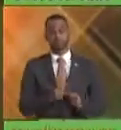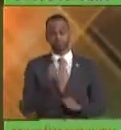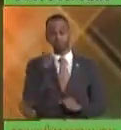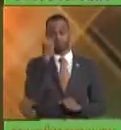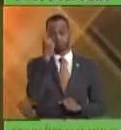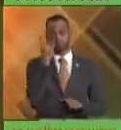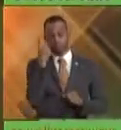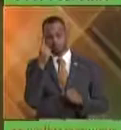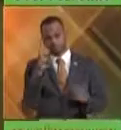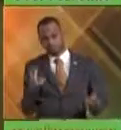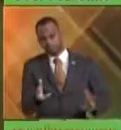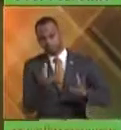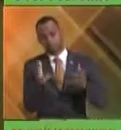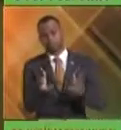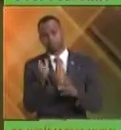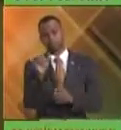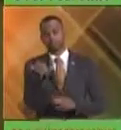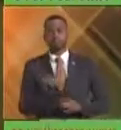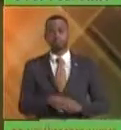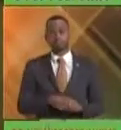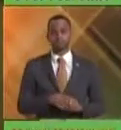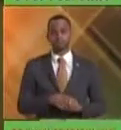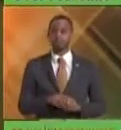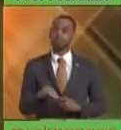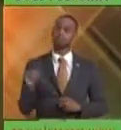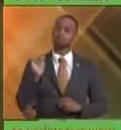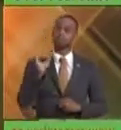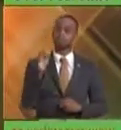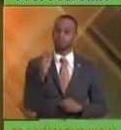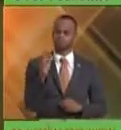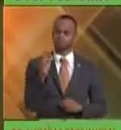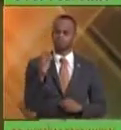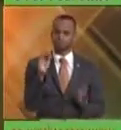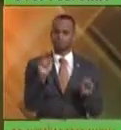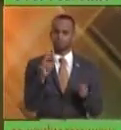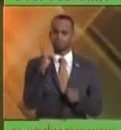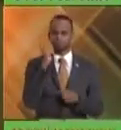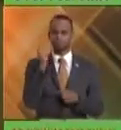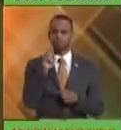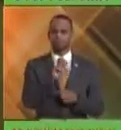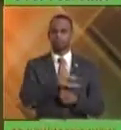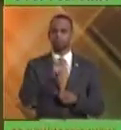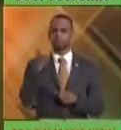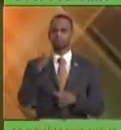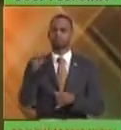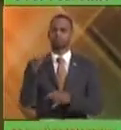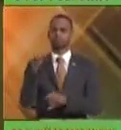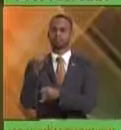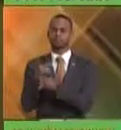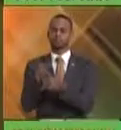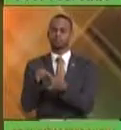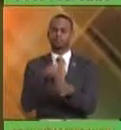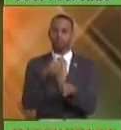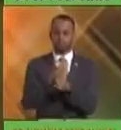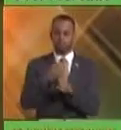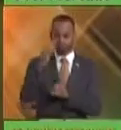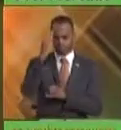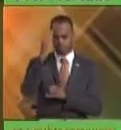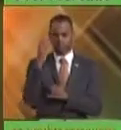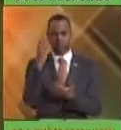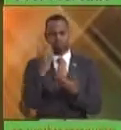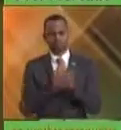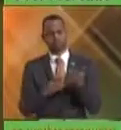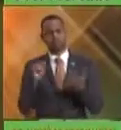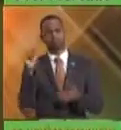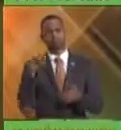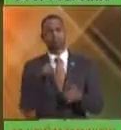fomentar eso y también para hacer ver que otras instituciones sepan que hay instituciones que están haciendo y